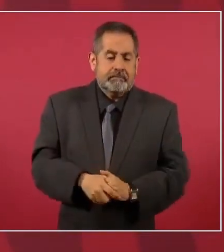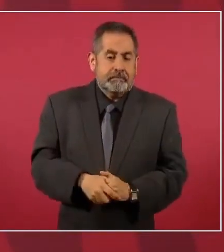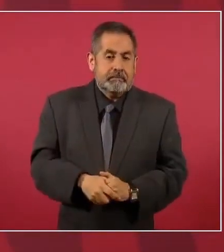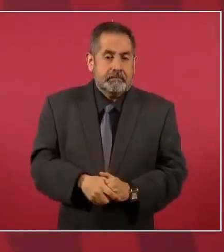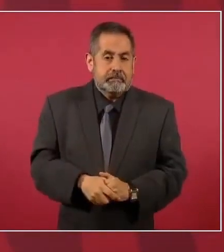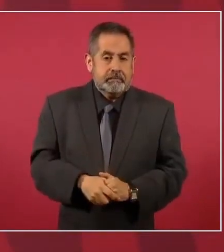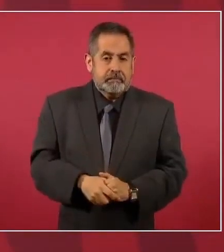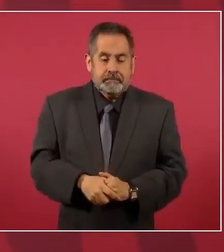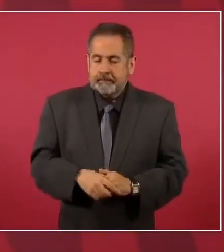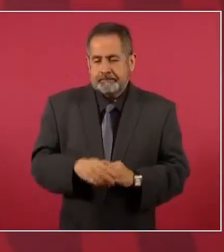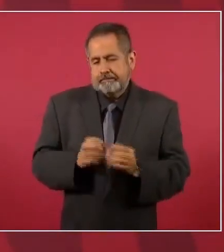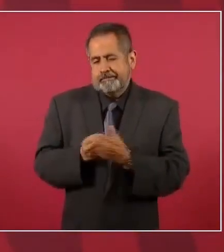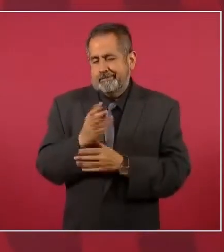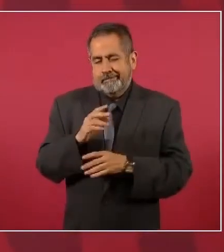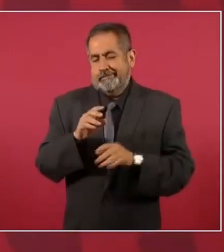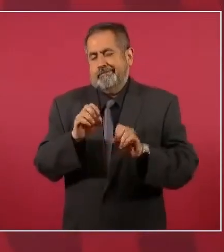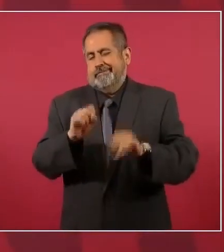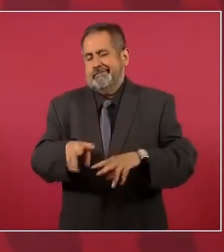Y ya me fui.